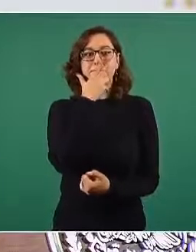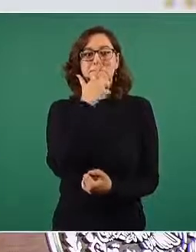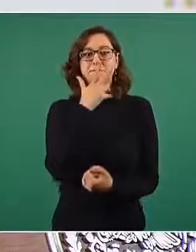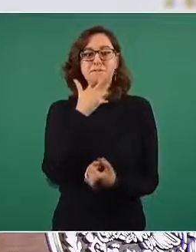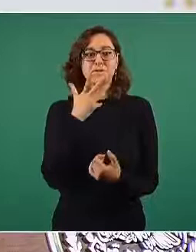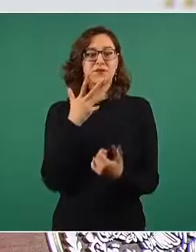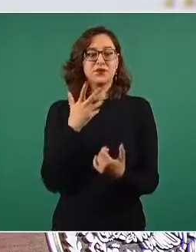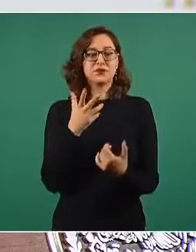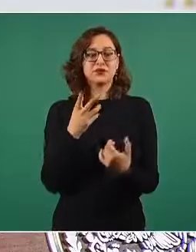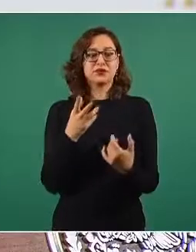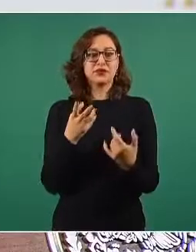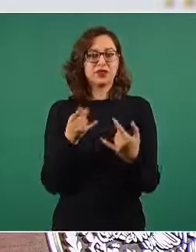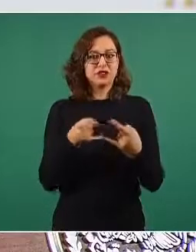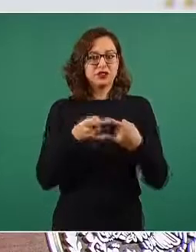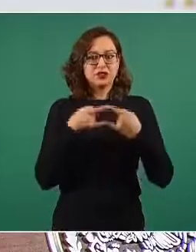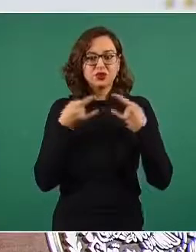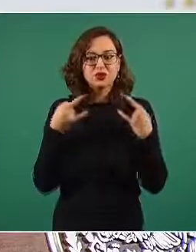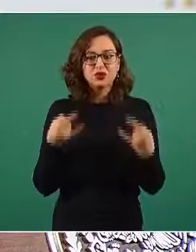todas sus